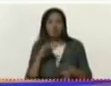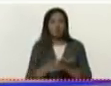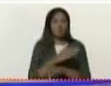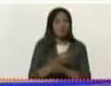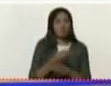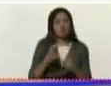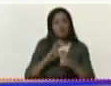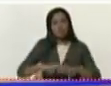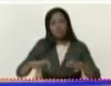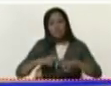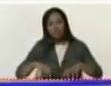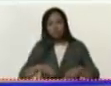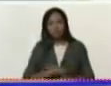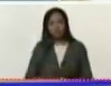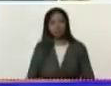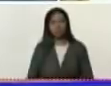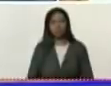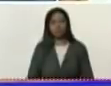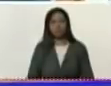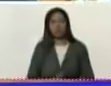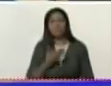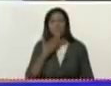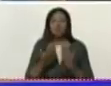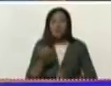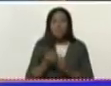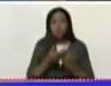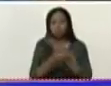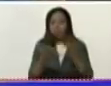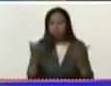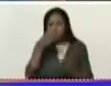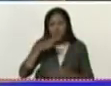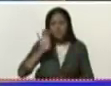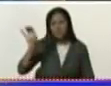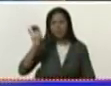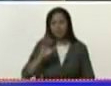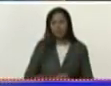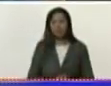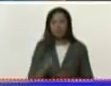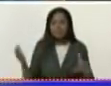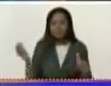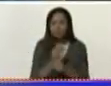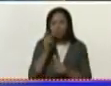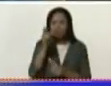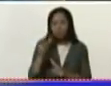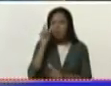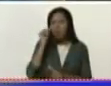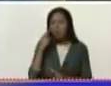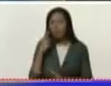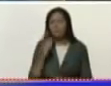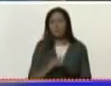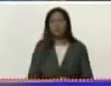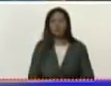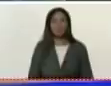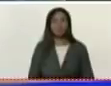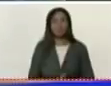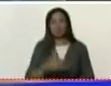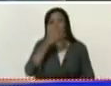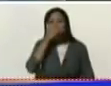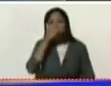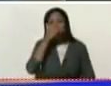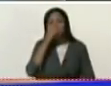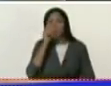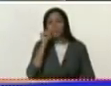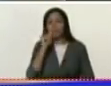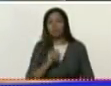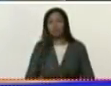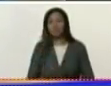la investigación. Pido apoyo en el país para capturar a este terrorista.